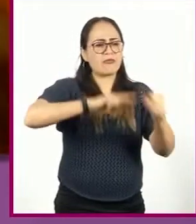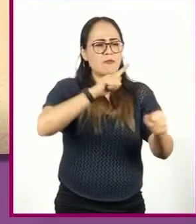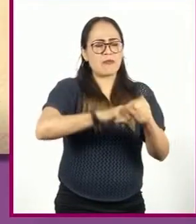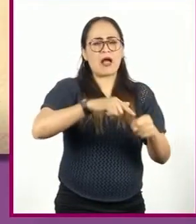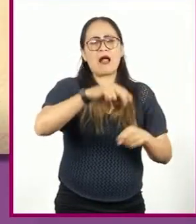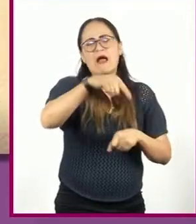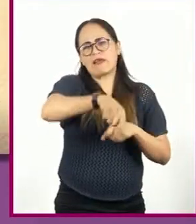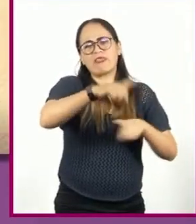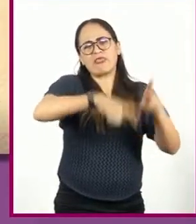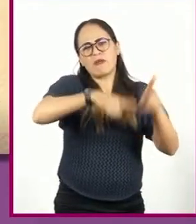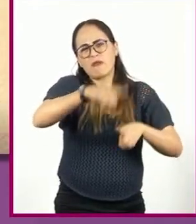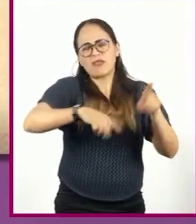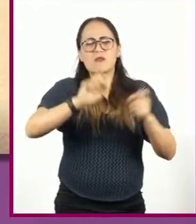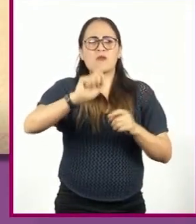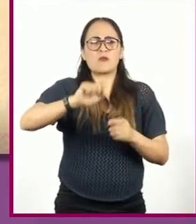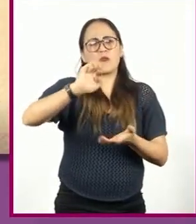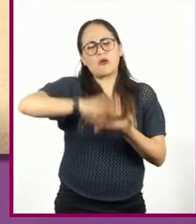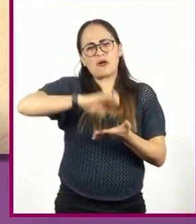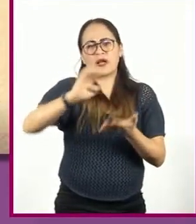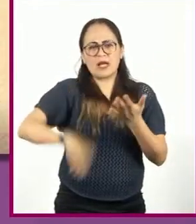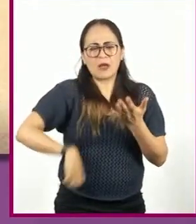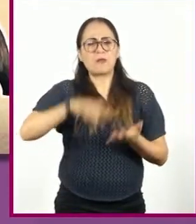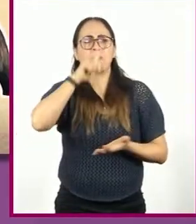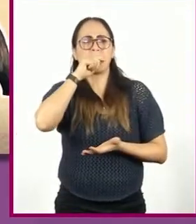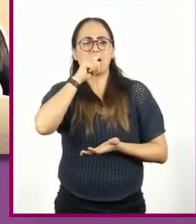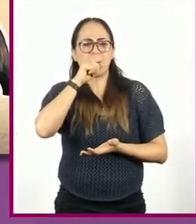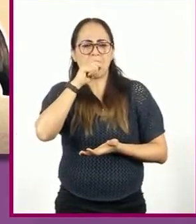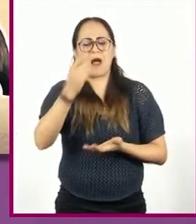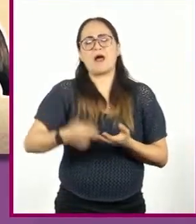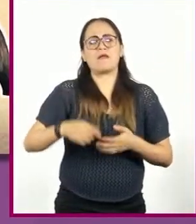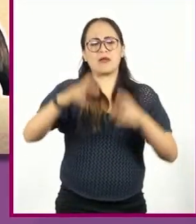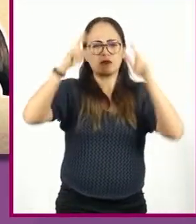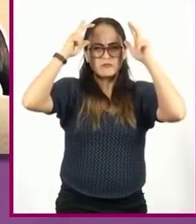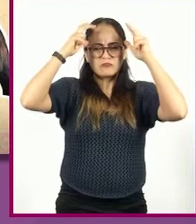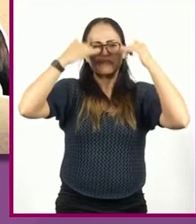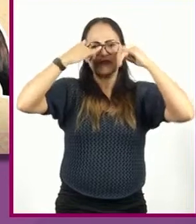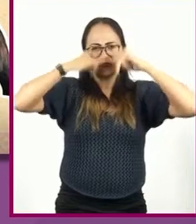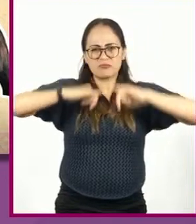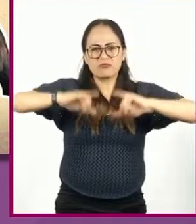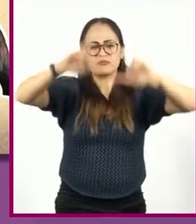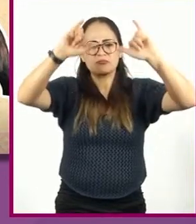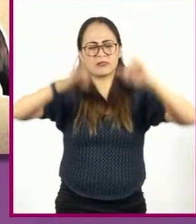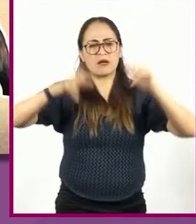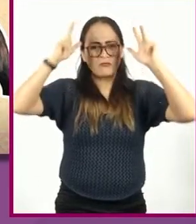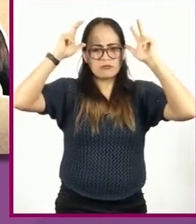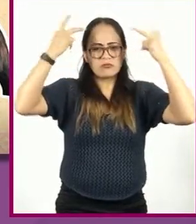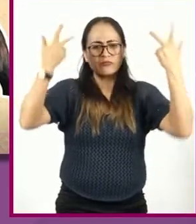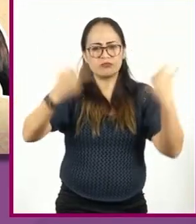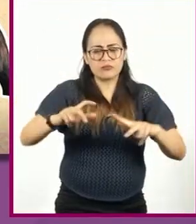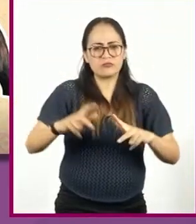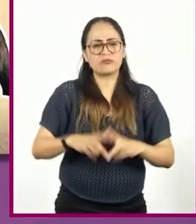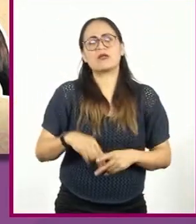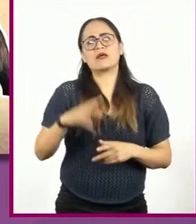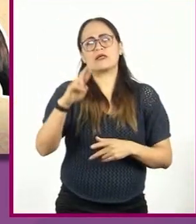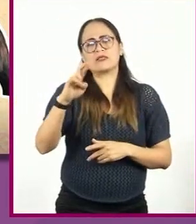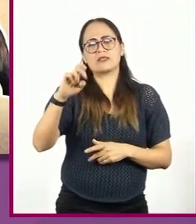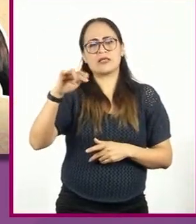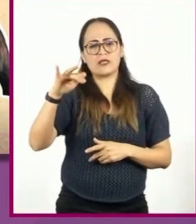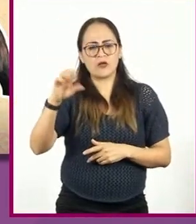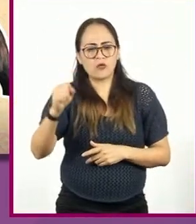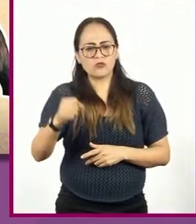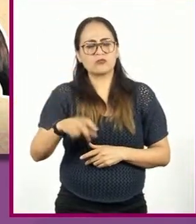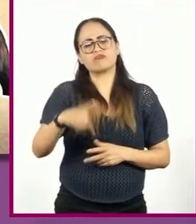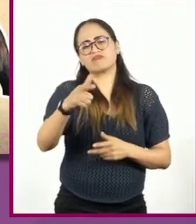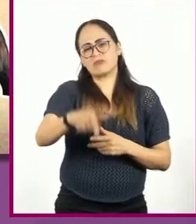estuvieran. Podían ser aves, mamuts, ciervos, renos, bisontes,